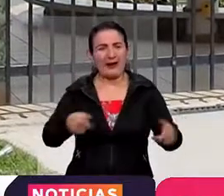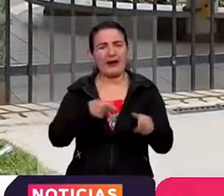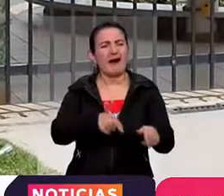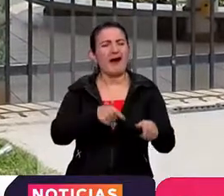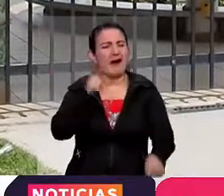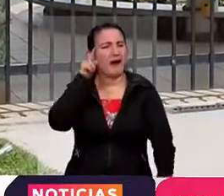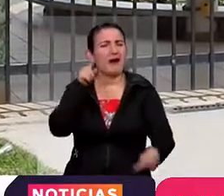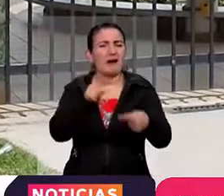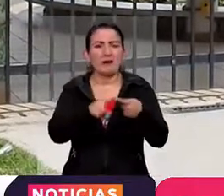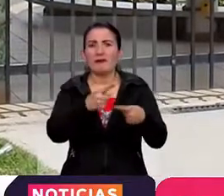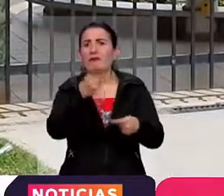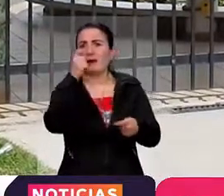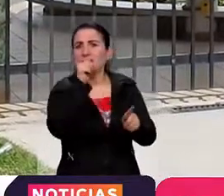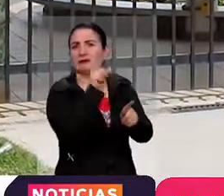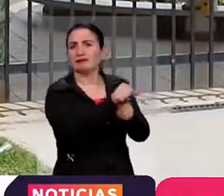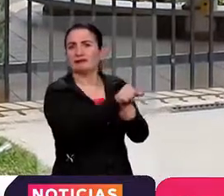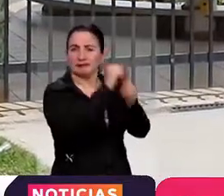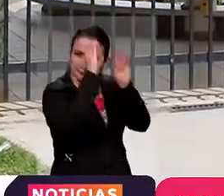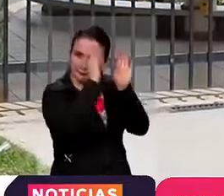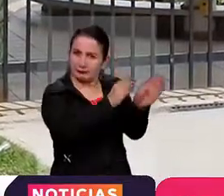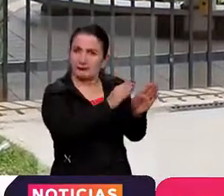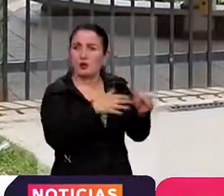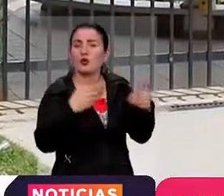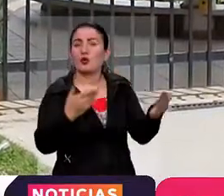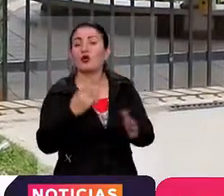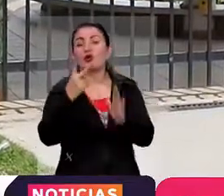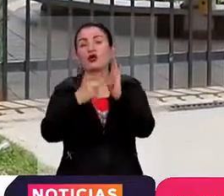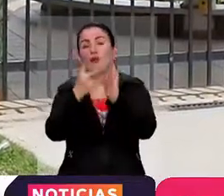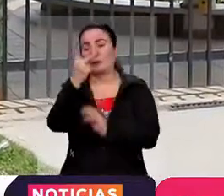que se encuentran sin atención, por lo que se buscará en el